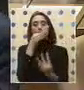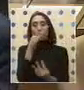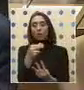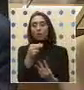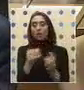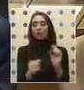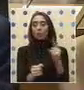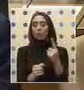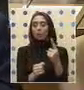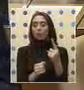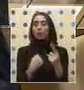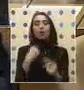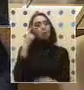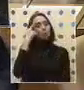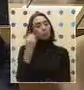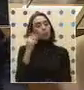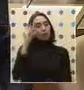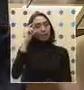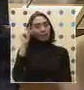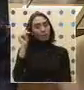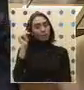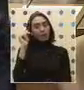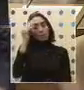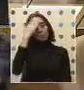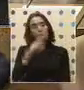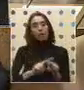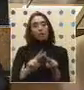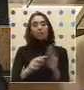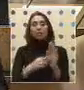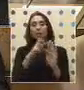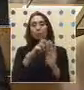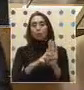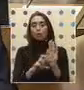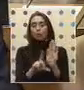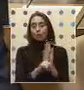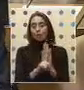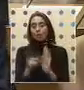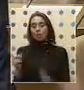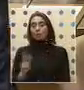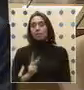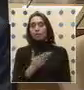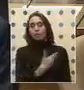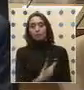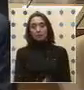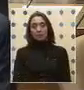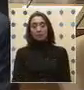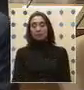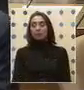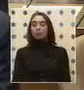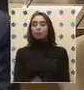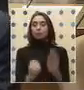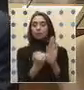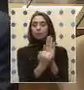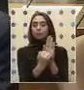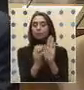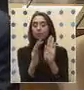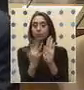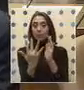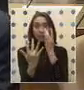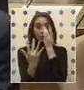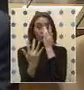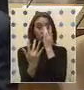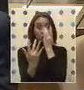tiene que ver con algo que me parece una buena idea, pero que está muy mal ejecutada en este proyecto de ley, señor Presidente. Tiene que ver con el artículo quinto,